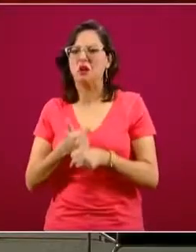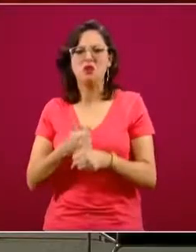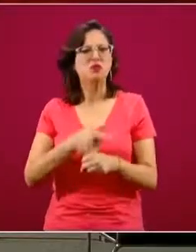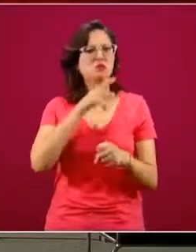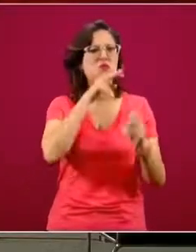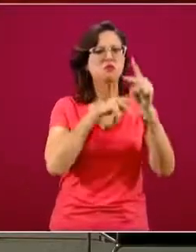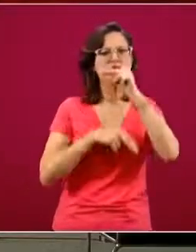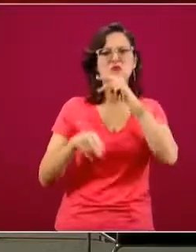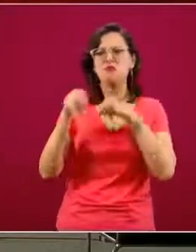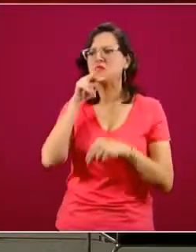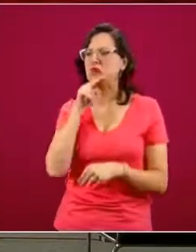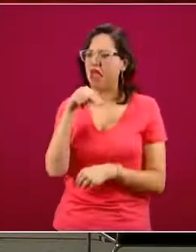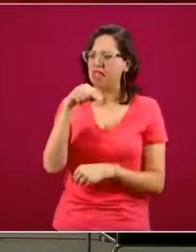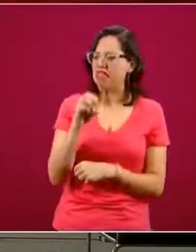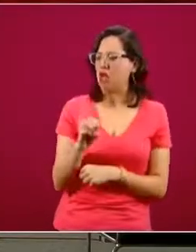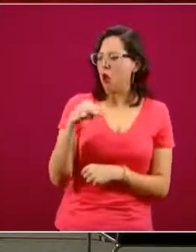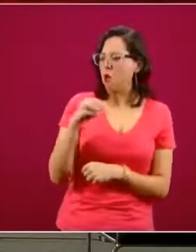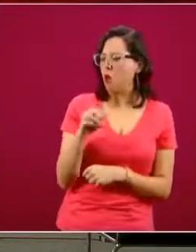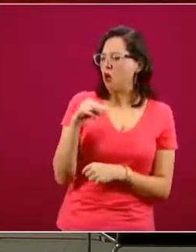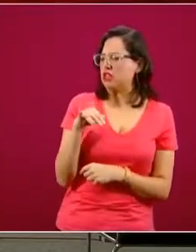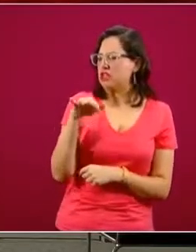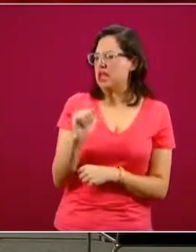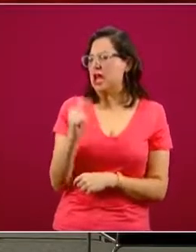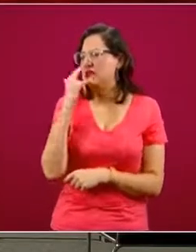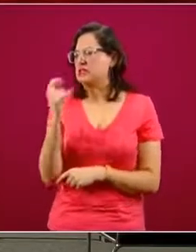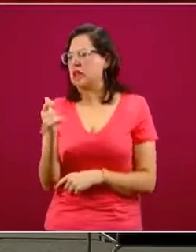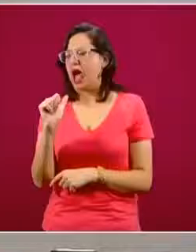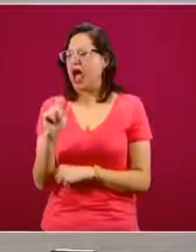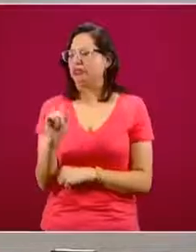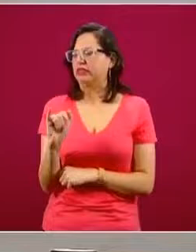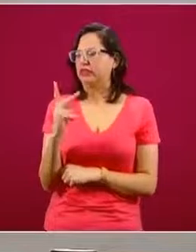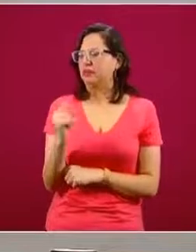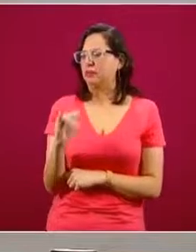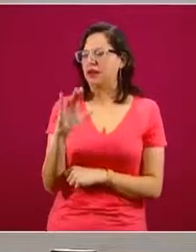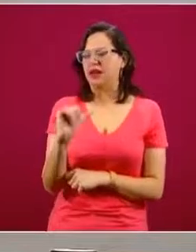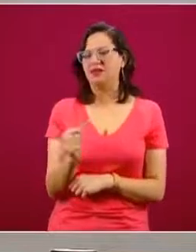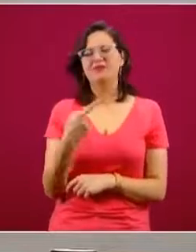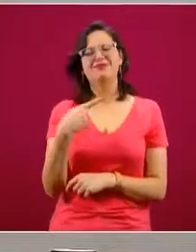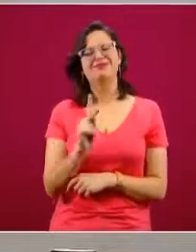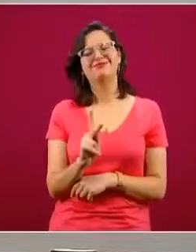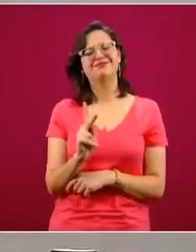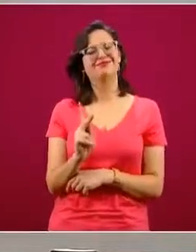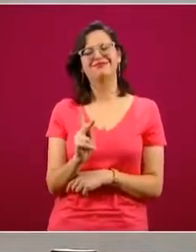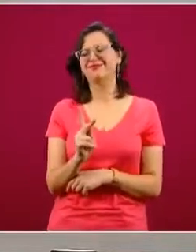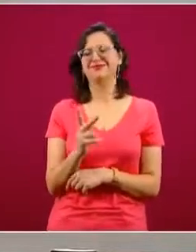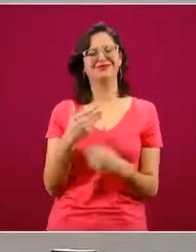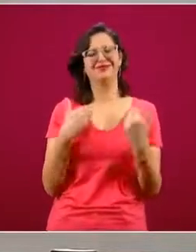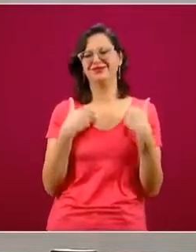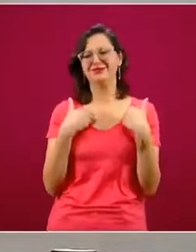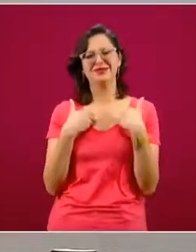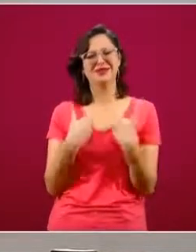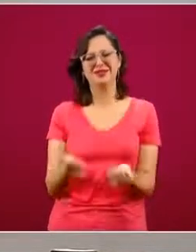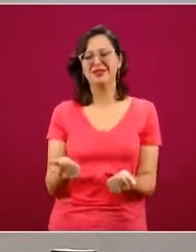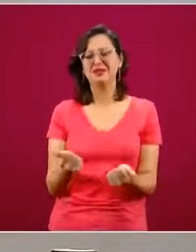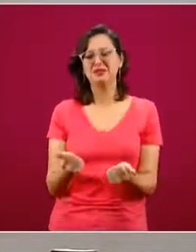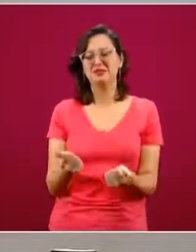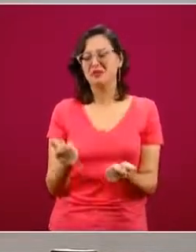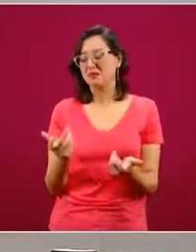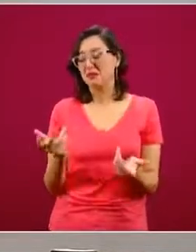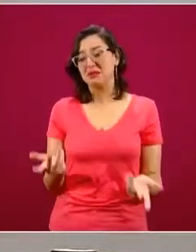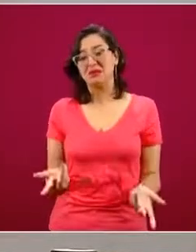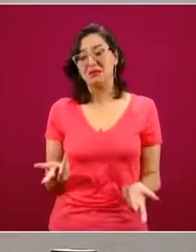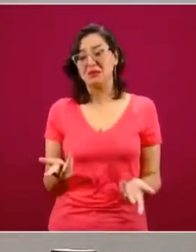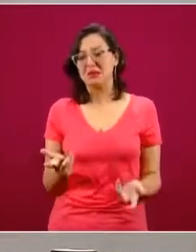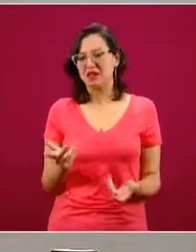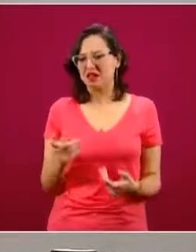importante sobre las neumonías atípicas, y pocas veces veo que esa angustia esté como un acto de empatía y